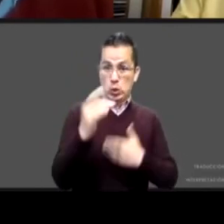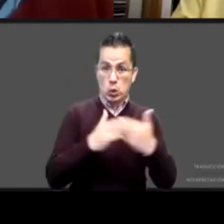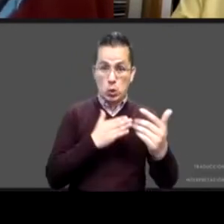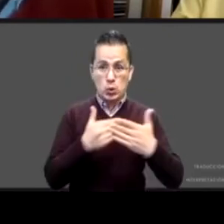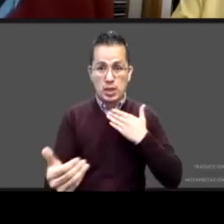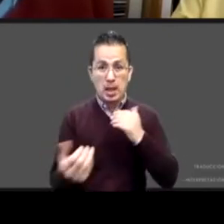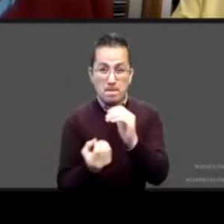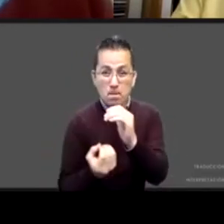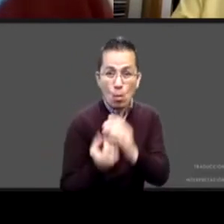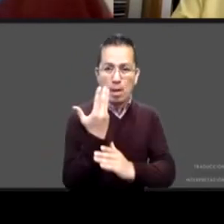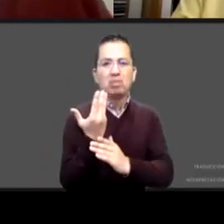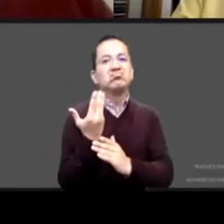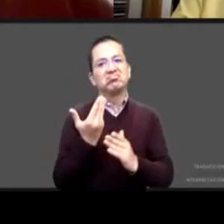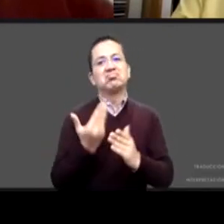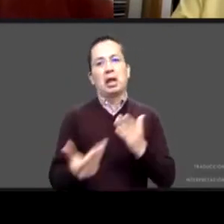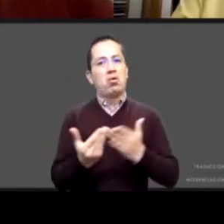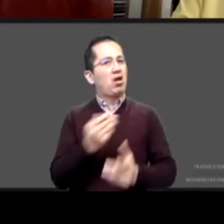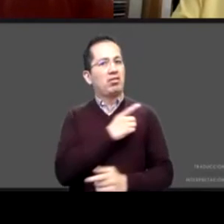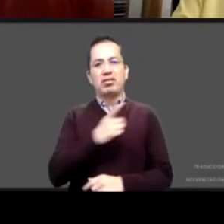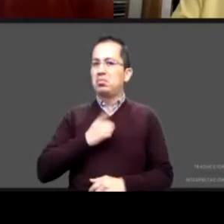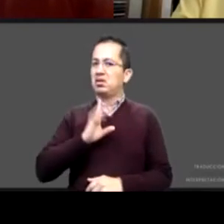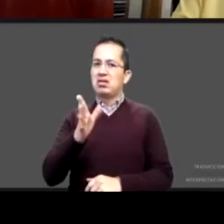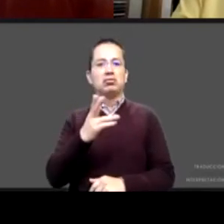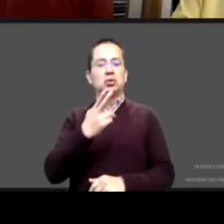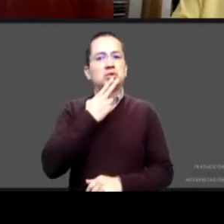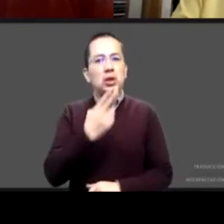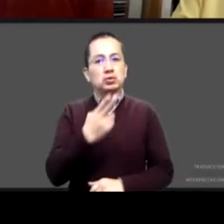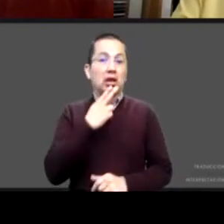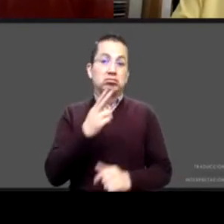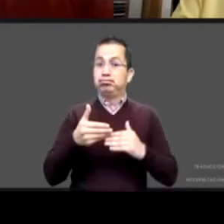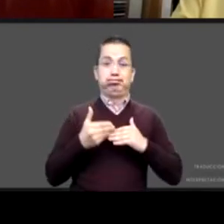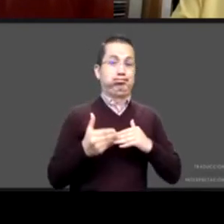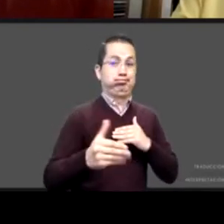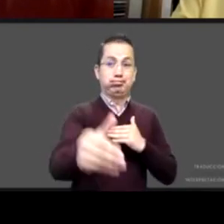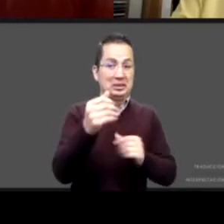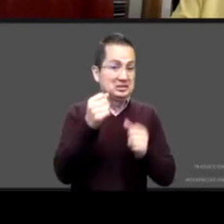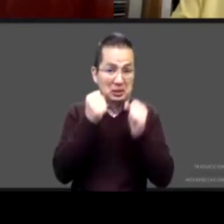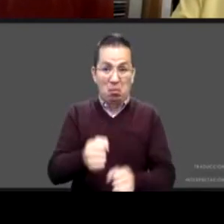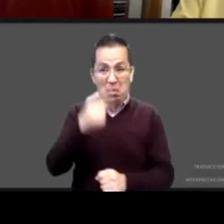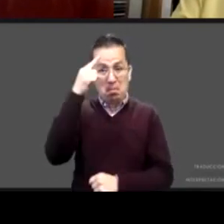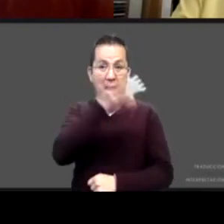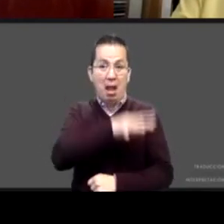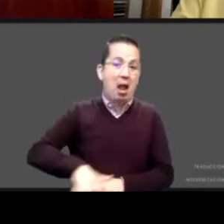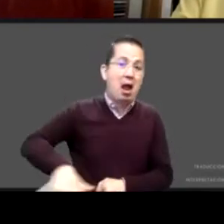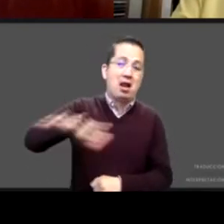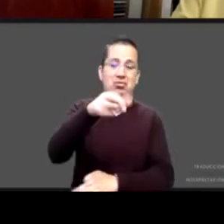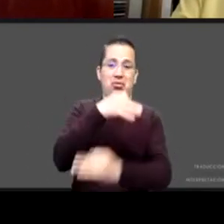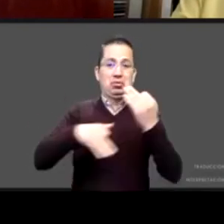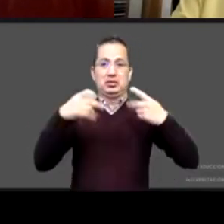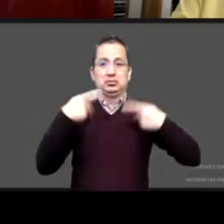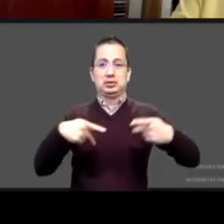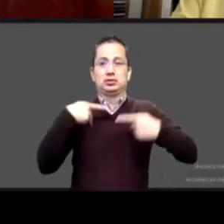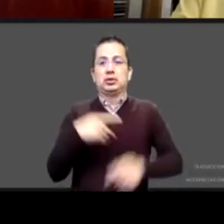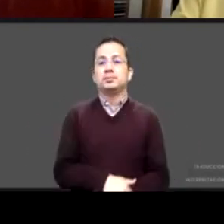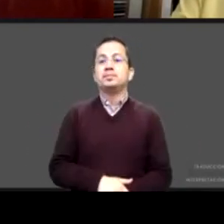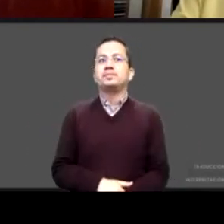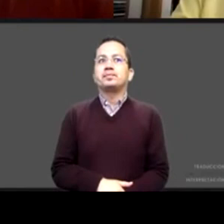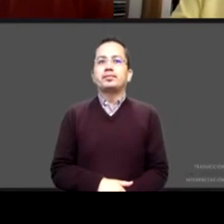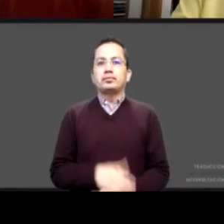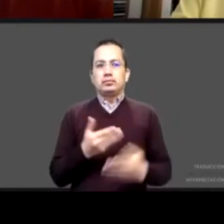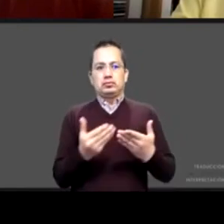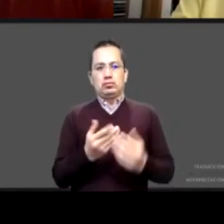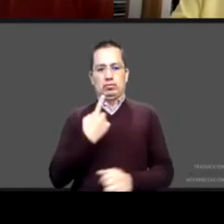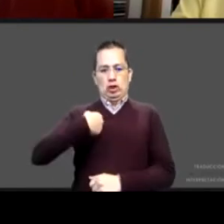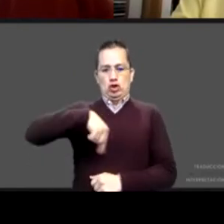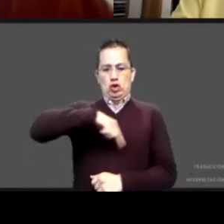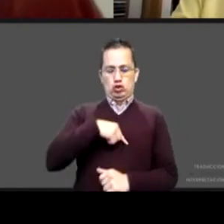velocidad. Por lo tanto, creemos que las políticas públicas de los estados, los técnicos que trabajamos en los